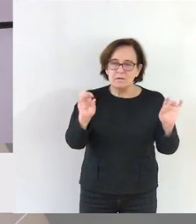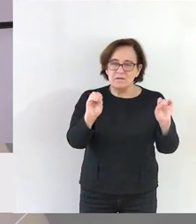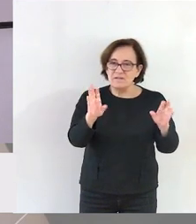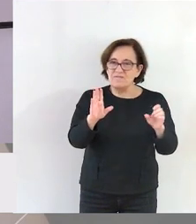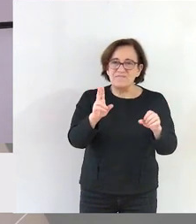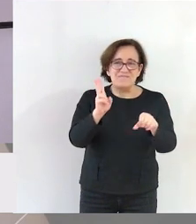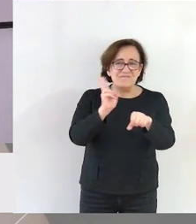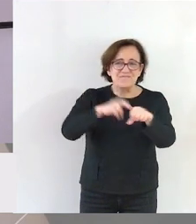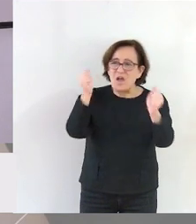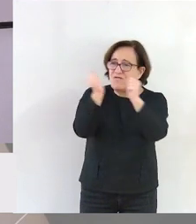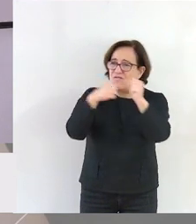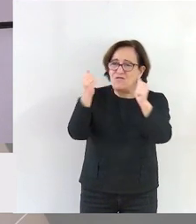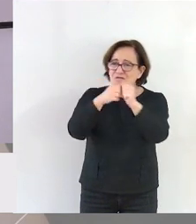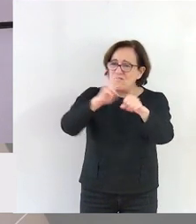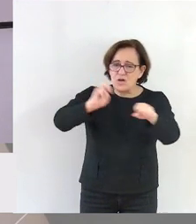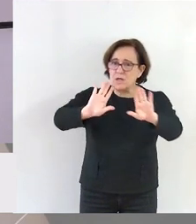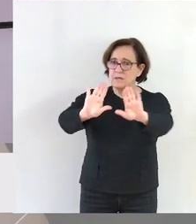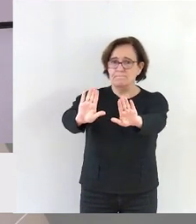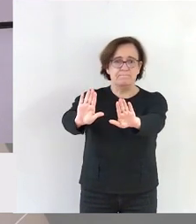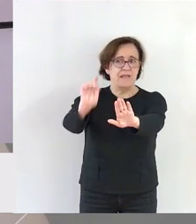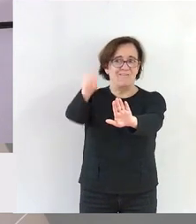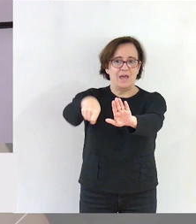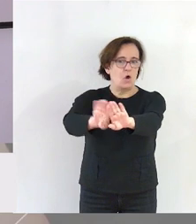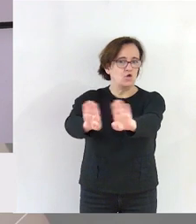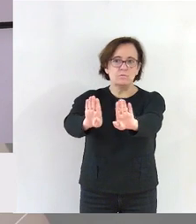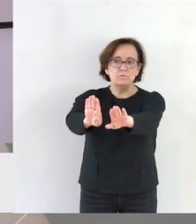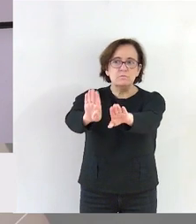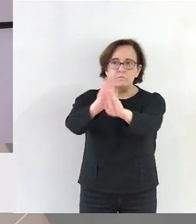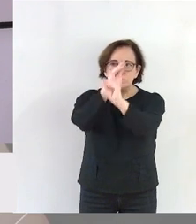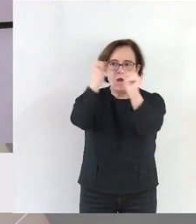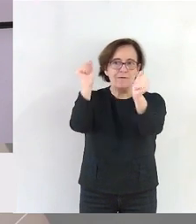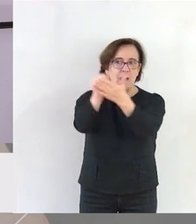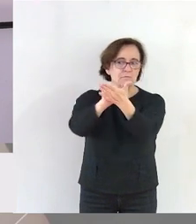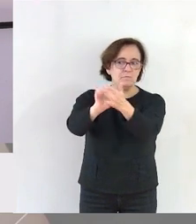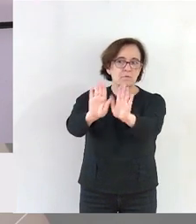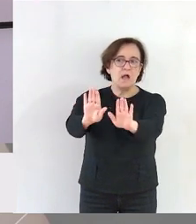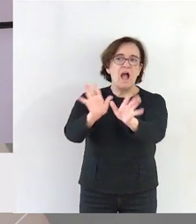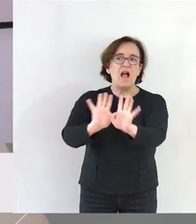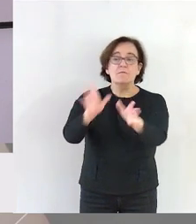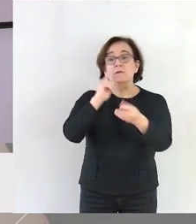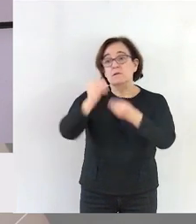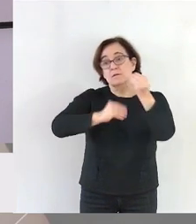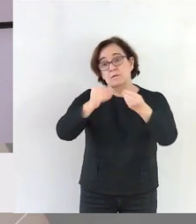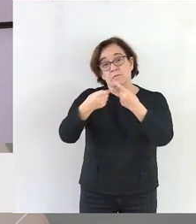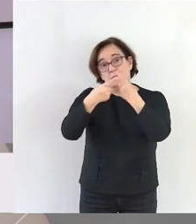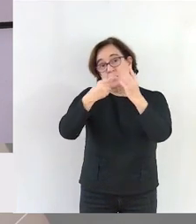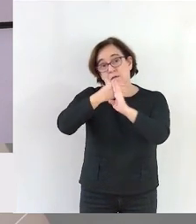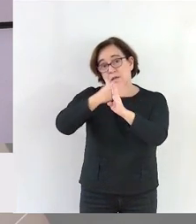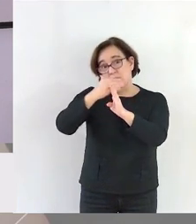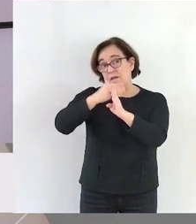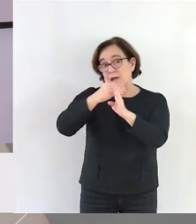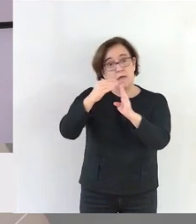tibles fósiles donde están allí quietitos no Y para ello necesitamos acción a todos los niveles